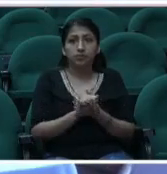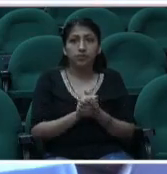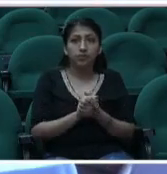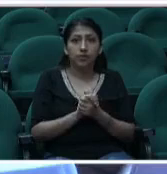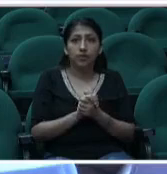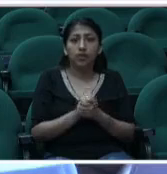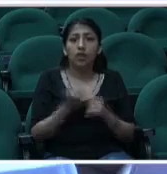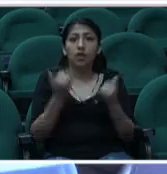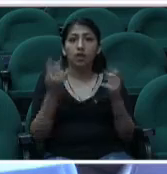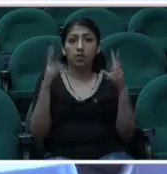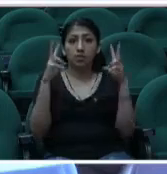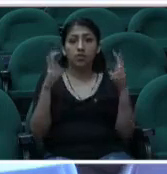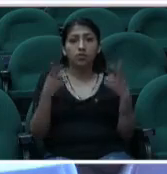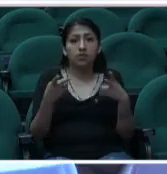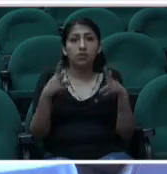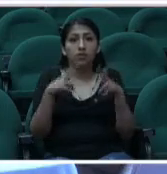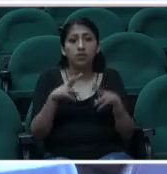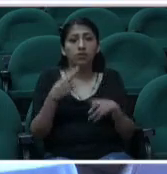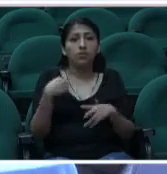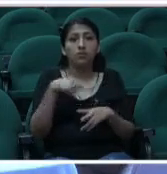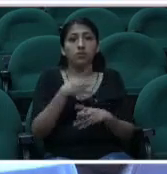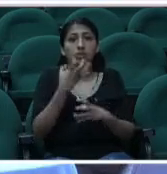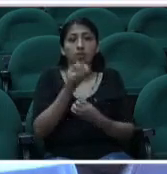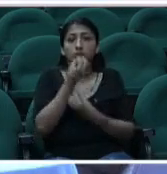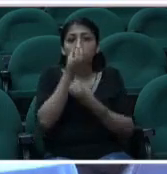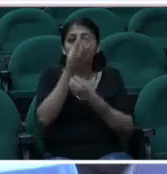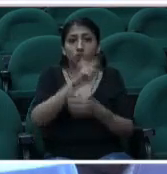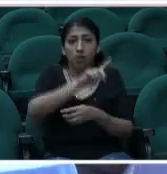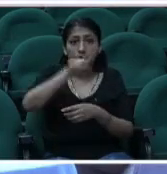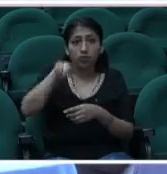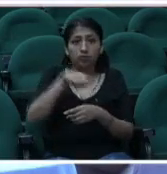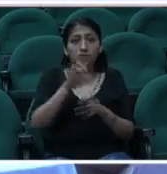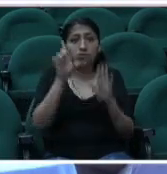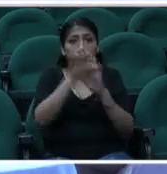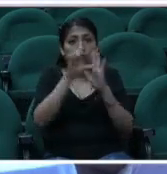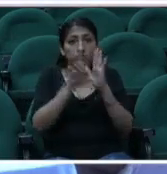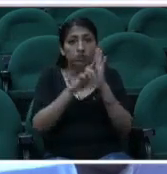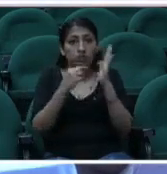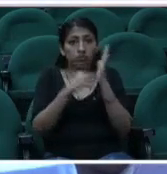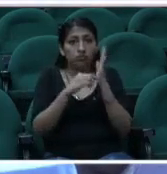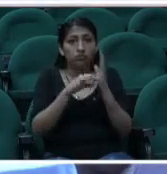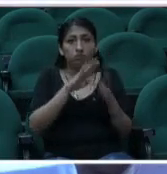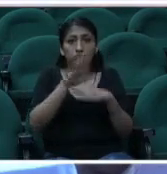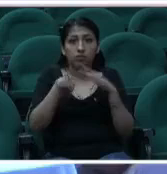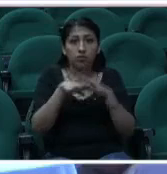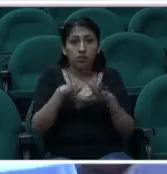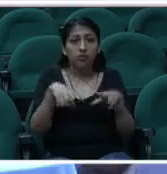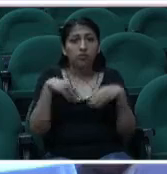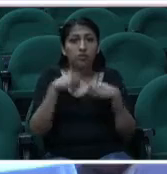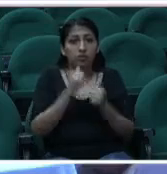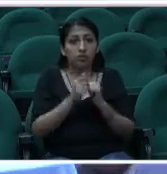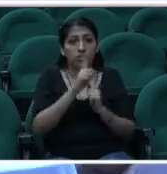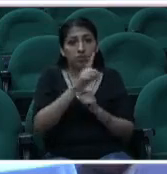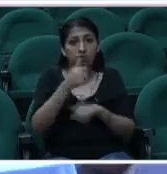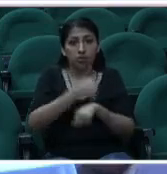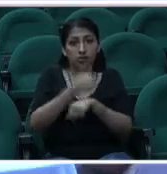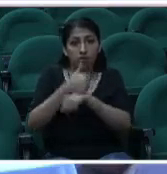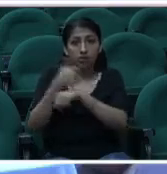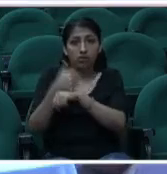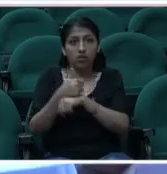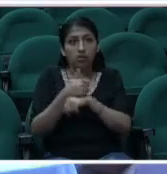en este tema también nosotros queremos informarles a ustedes que hay normas a seguir para cada uno de los candidatos los calidad 2